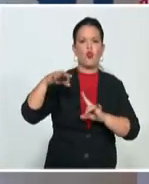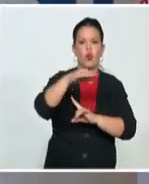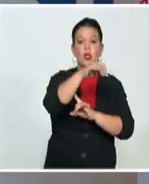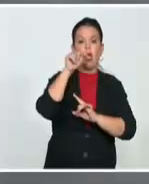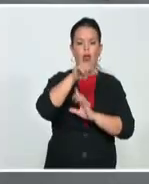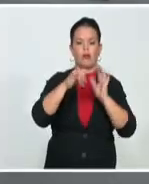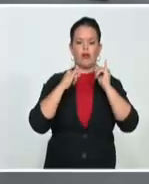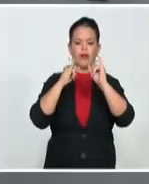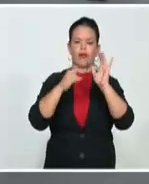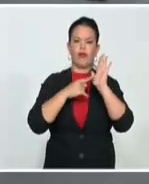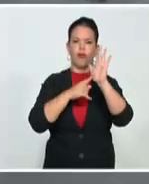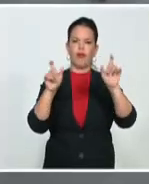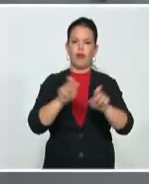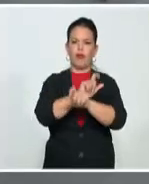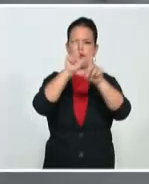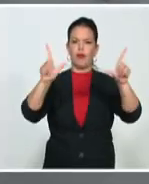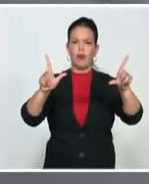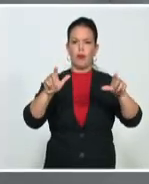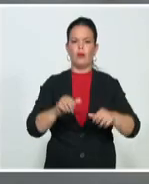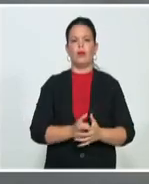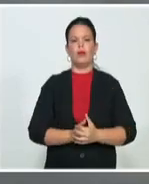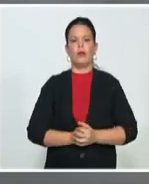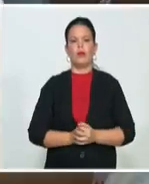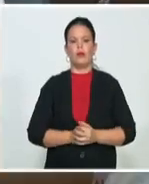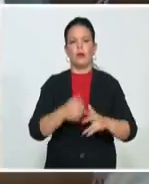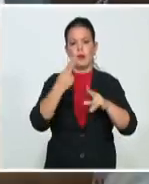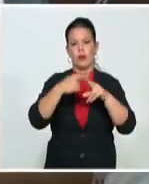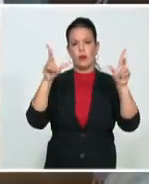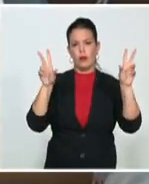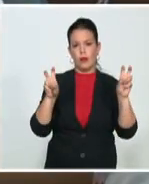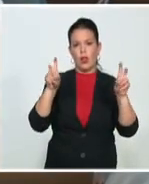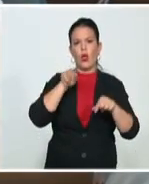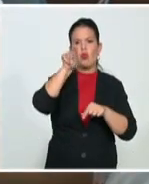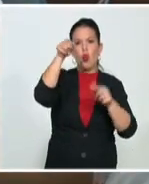bajo la etiqueta "Tú eres el presente". Lisandra Sesto, Sistema Informativo de la Televisión.